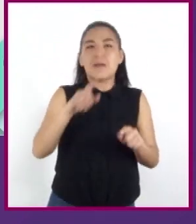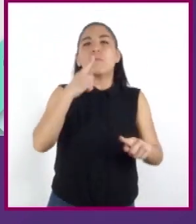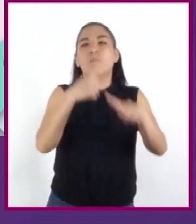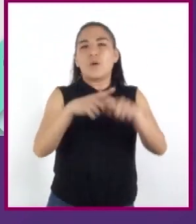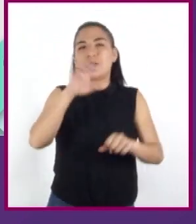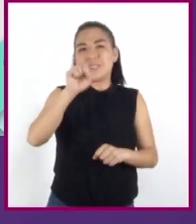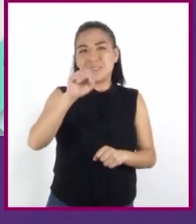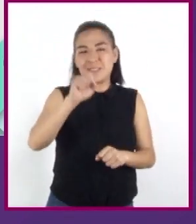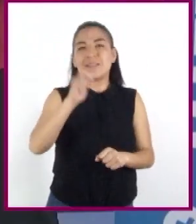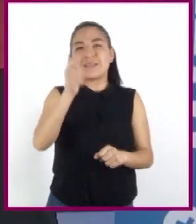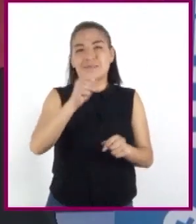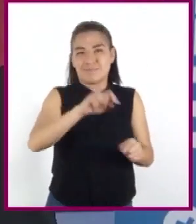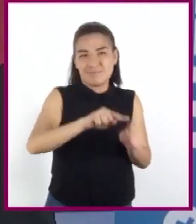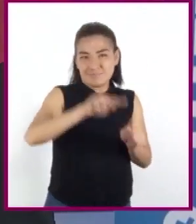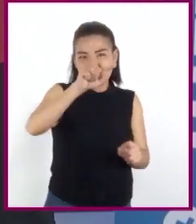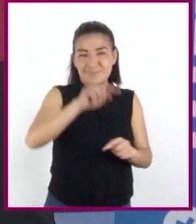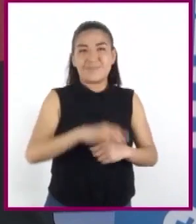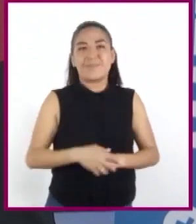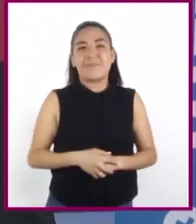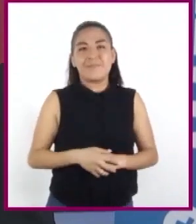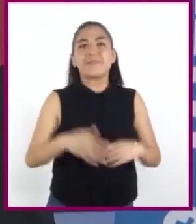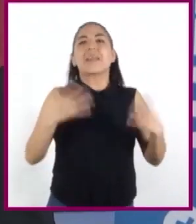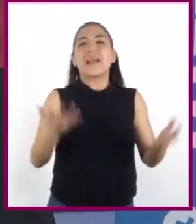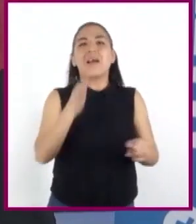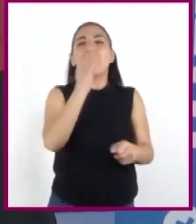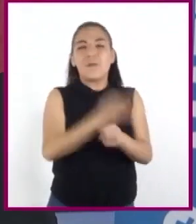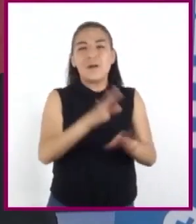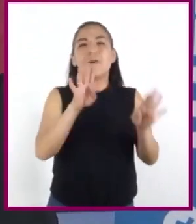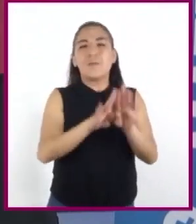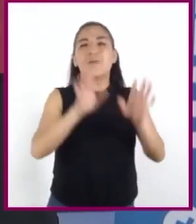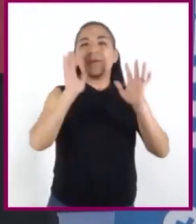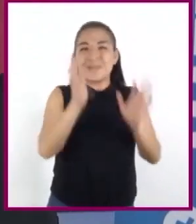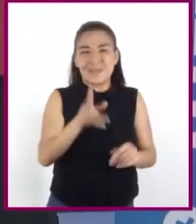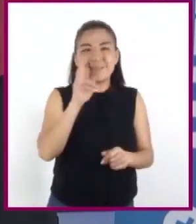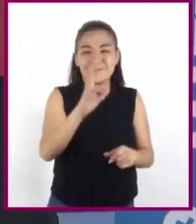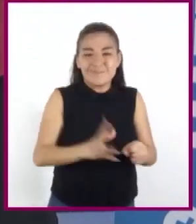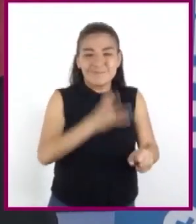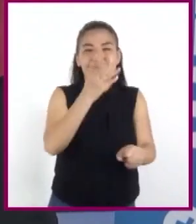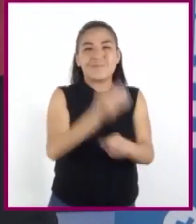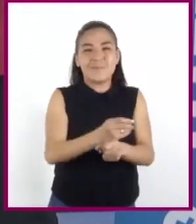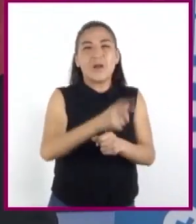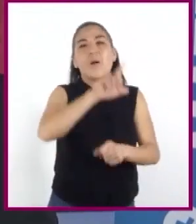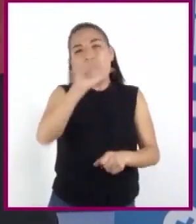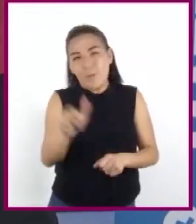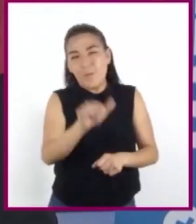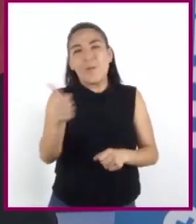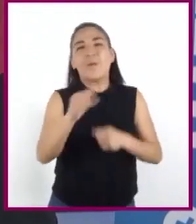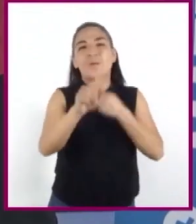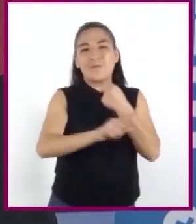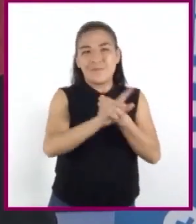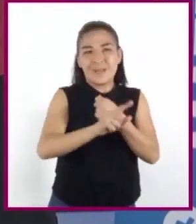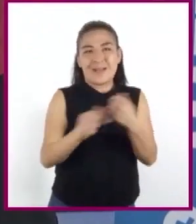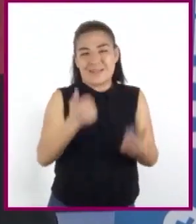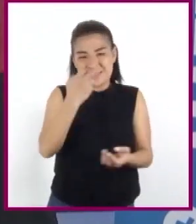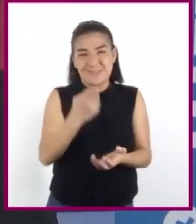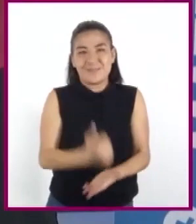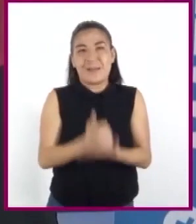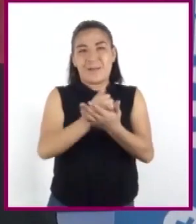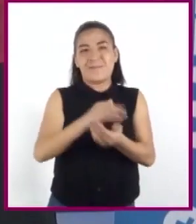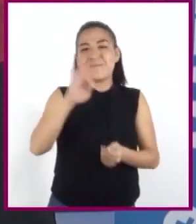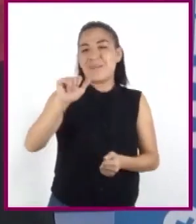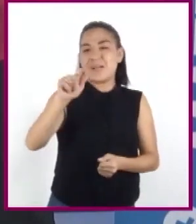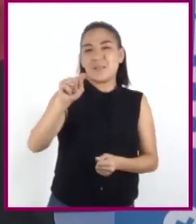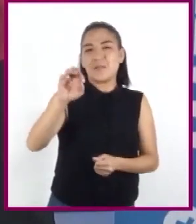centímetros de ancho. Así es como hemos llegado a la solución de otra situación con ayuda de la factorización de